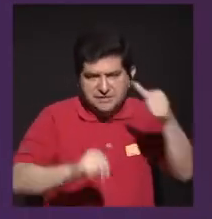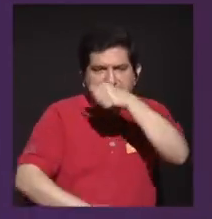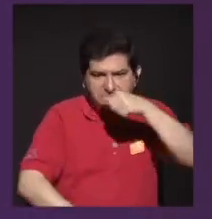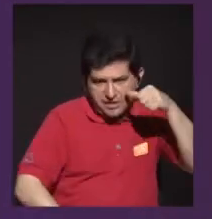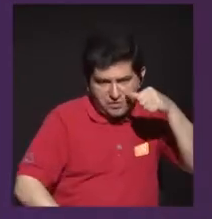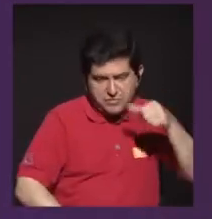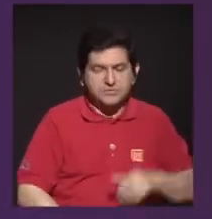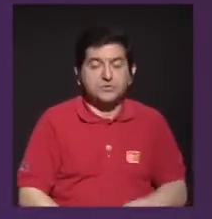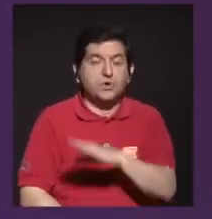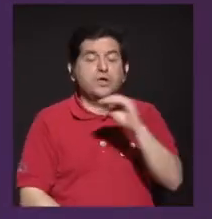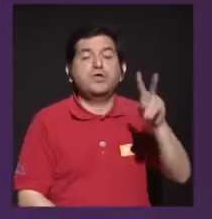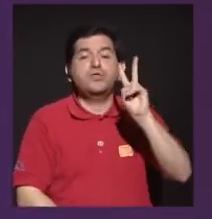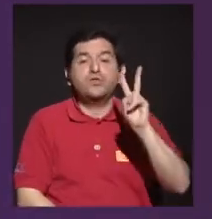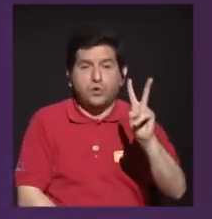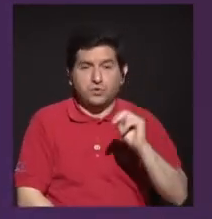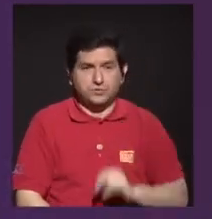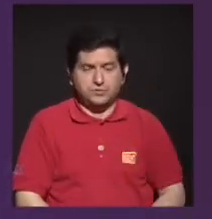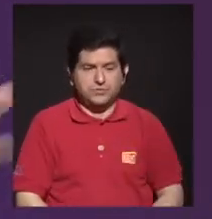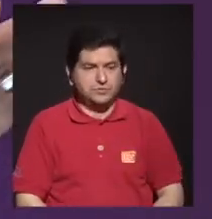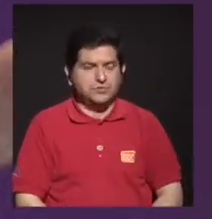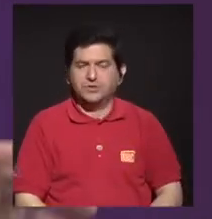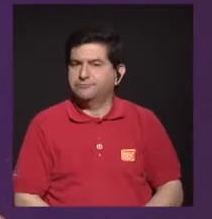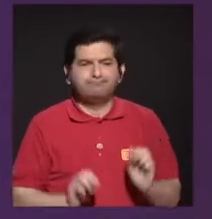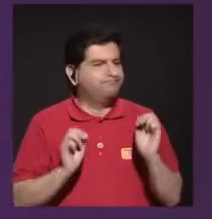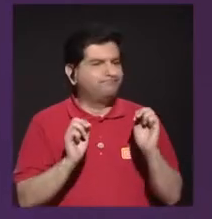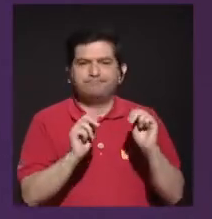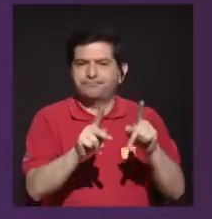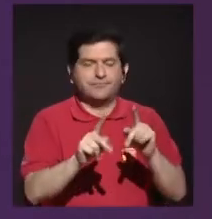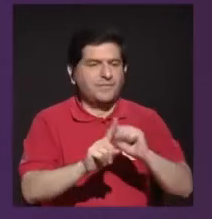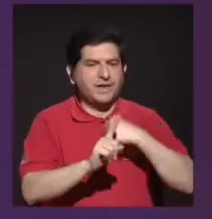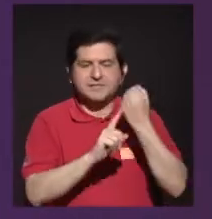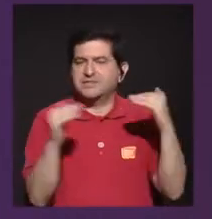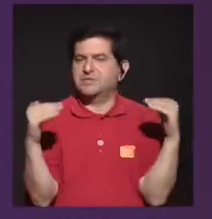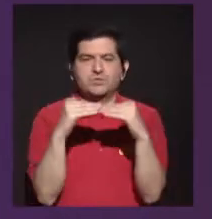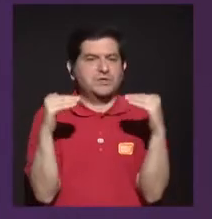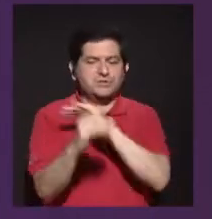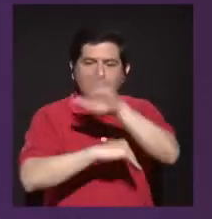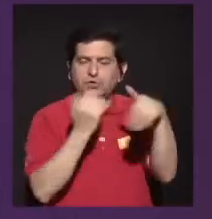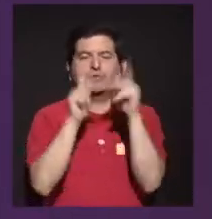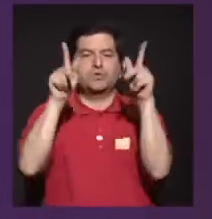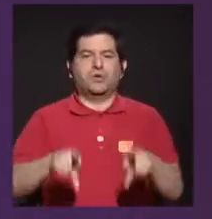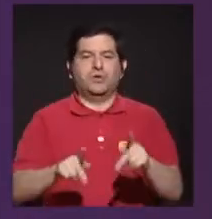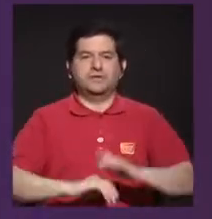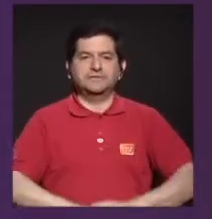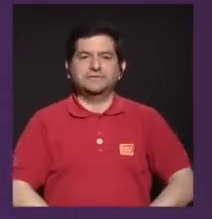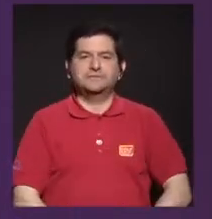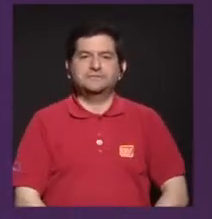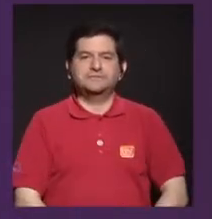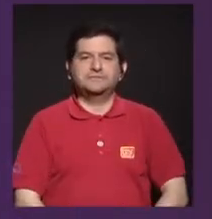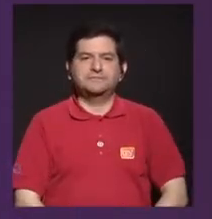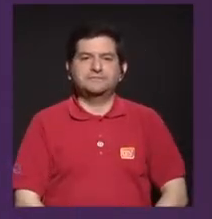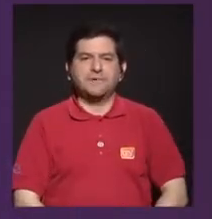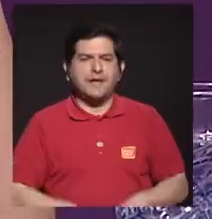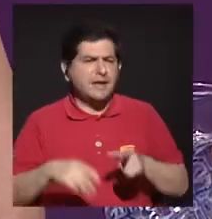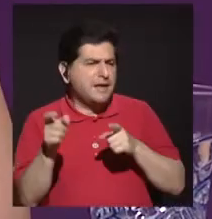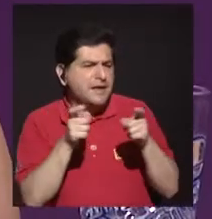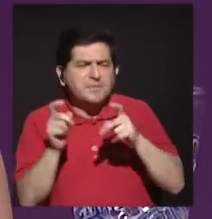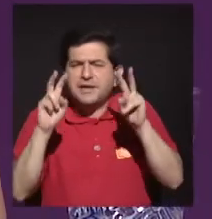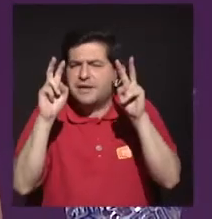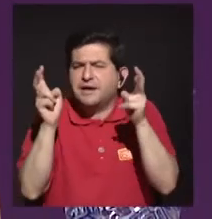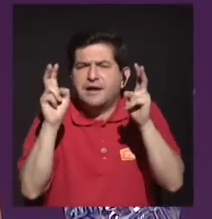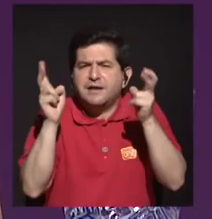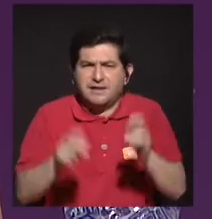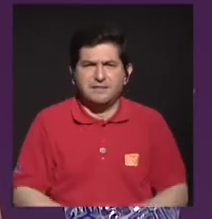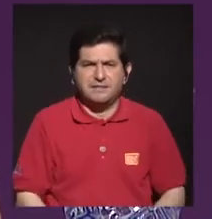drogas, y dos, para no propiciar condiciones de equidad para todas las personas. ¿Y cómo se ha manejado este tema